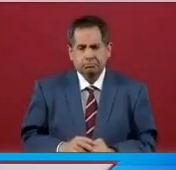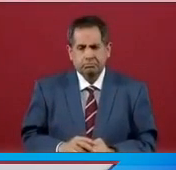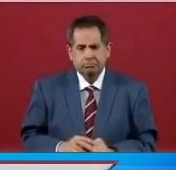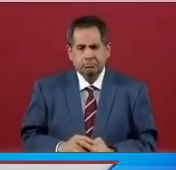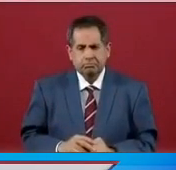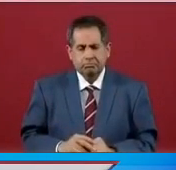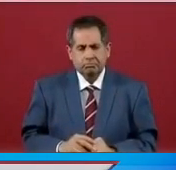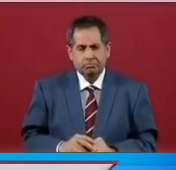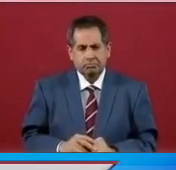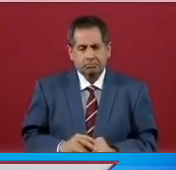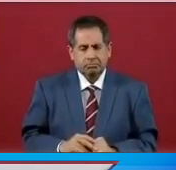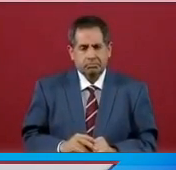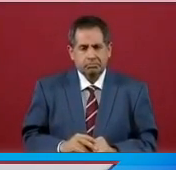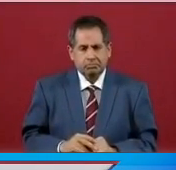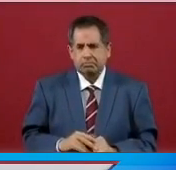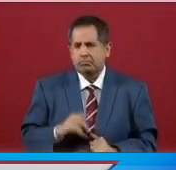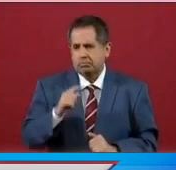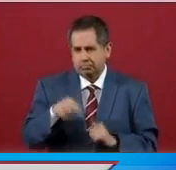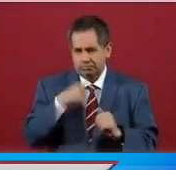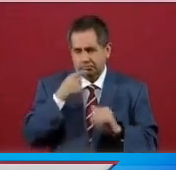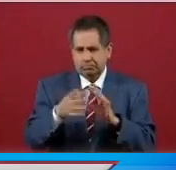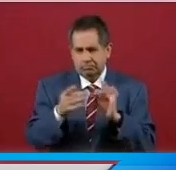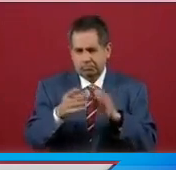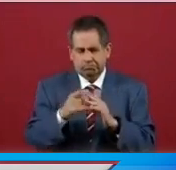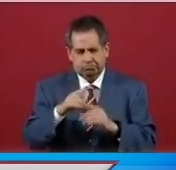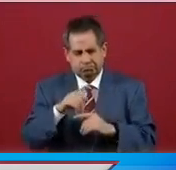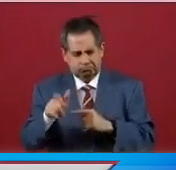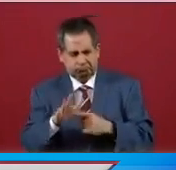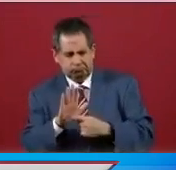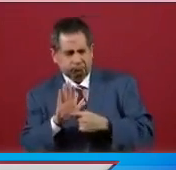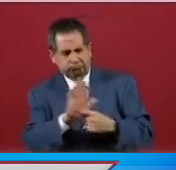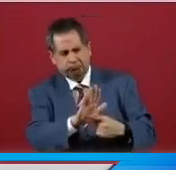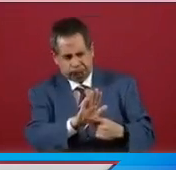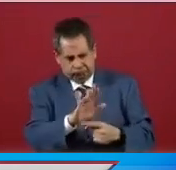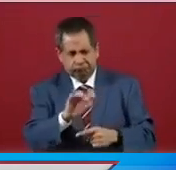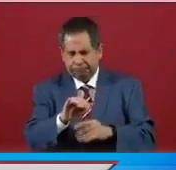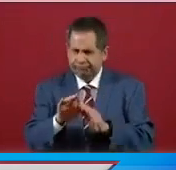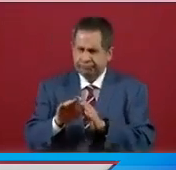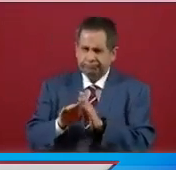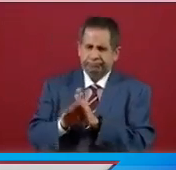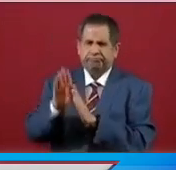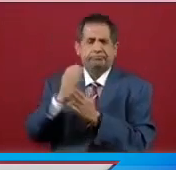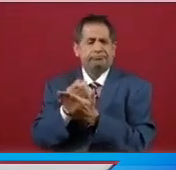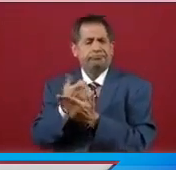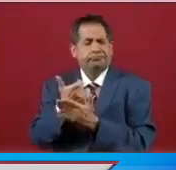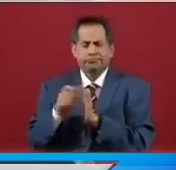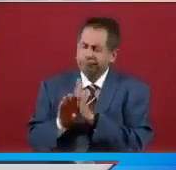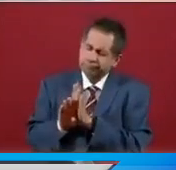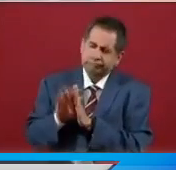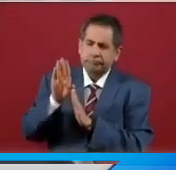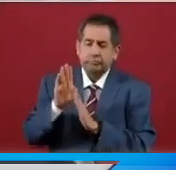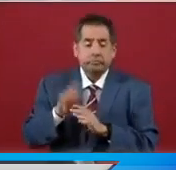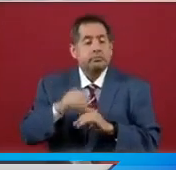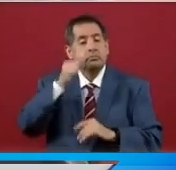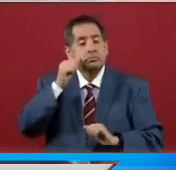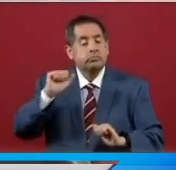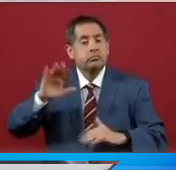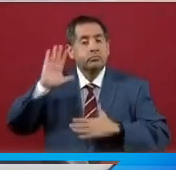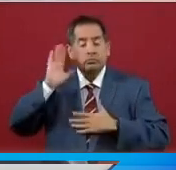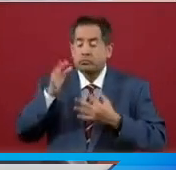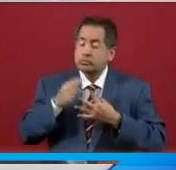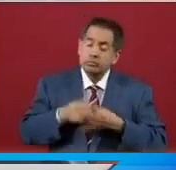Crecimiento económico. Les vamos a demostrar que va a crecer más la economía y ayer hicimos un compromiso